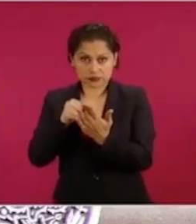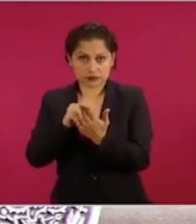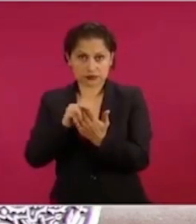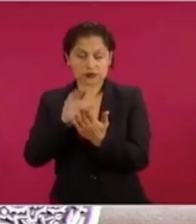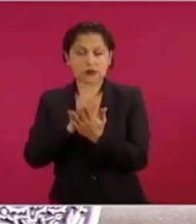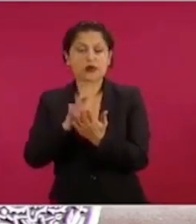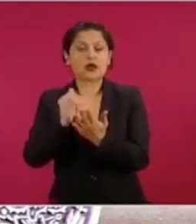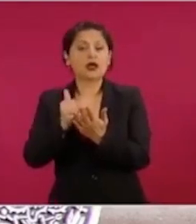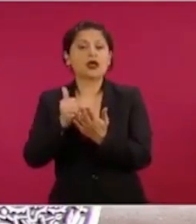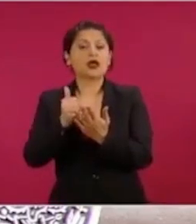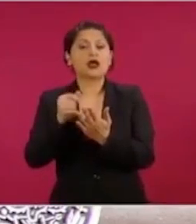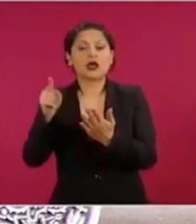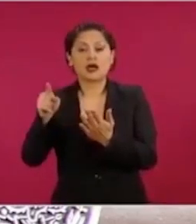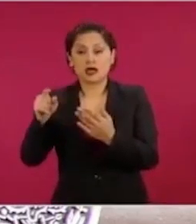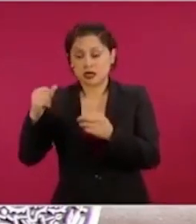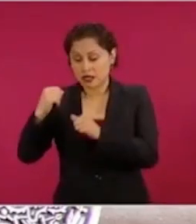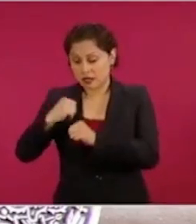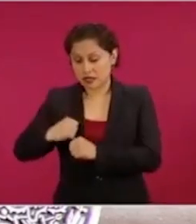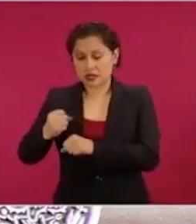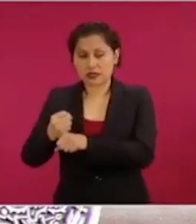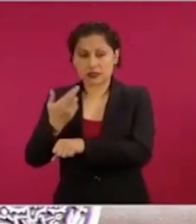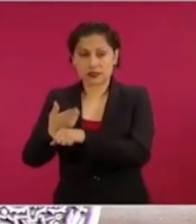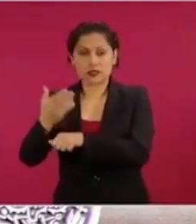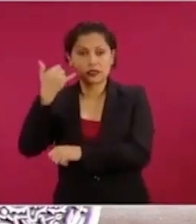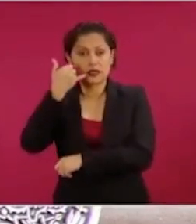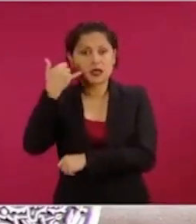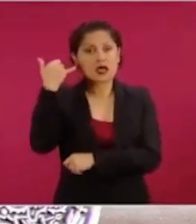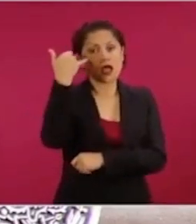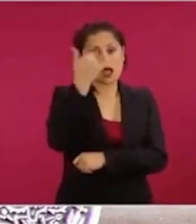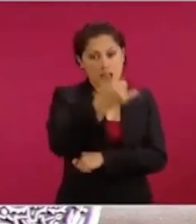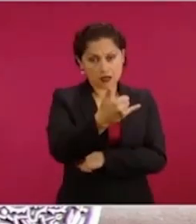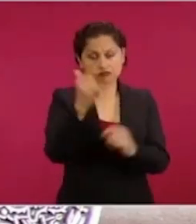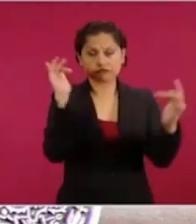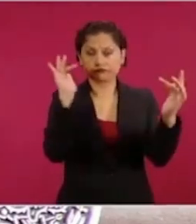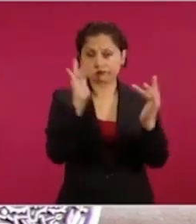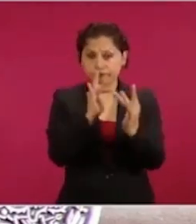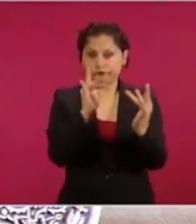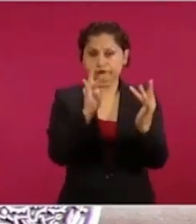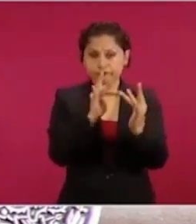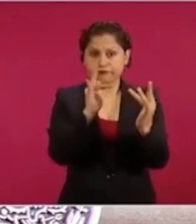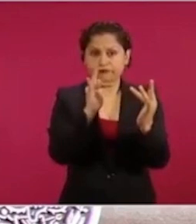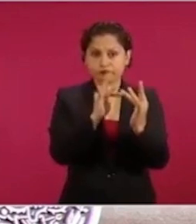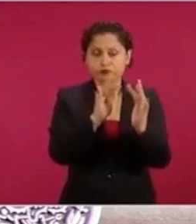una llamada telefónica o algún tipo de comunicación para